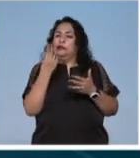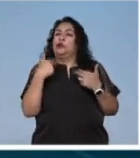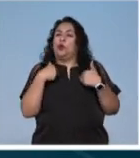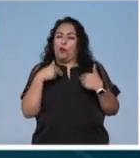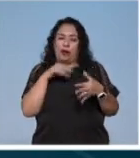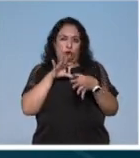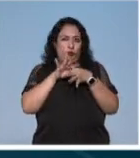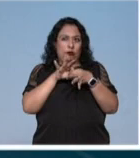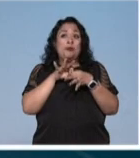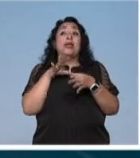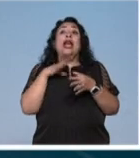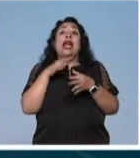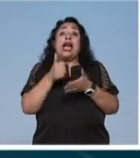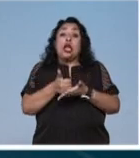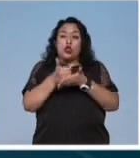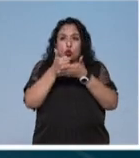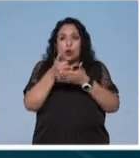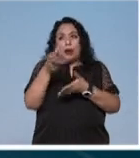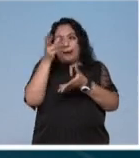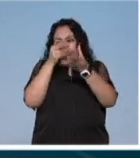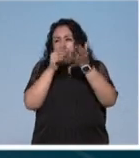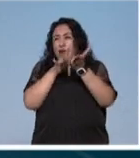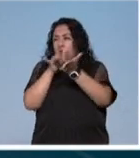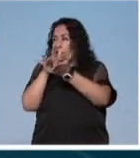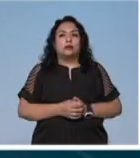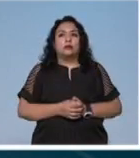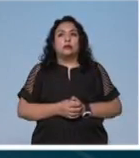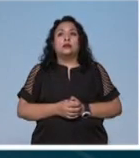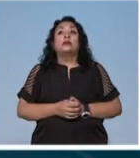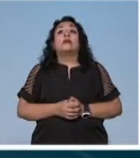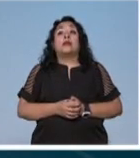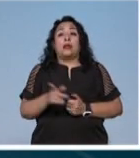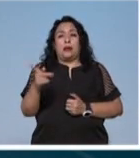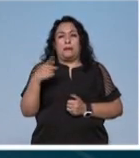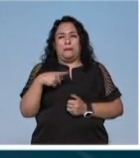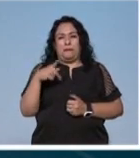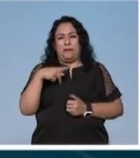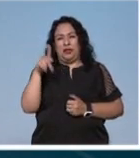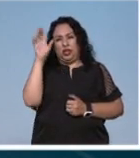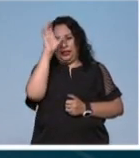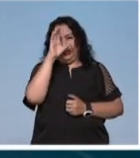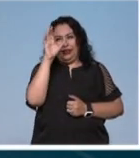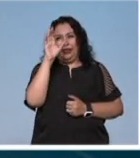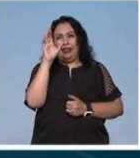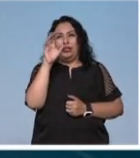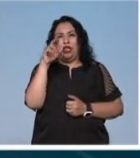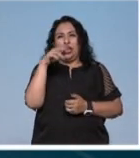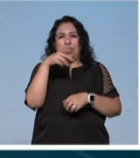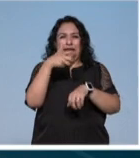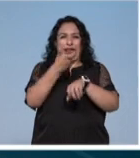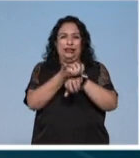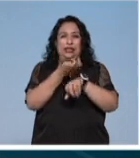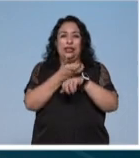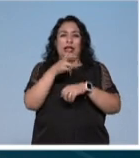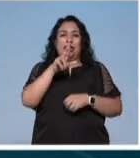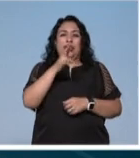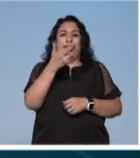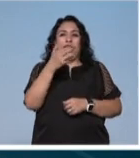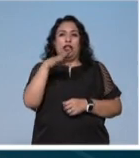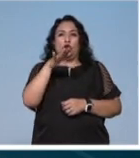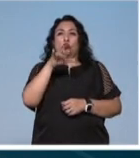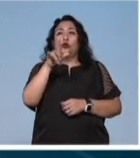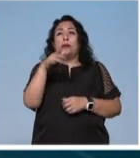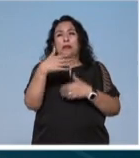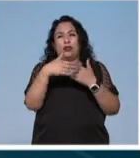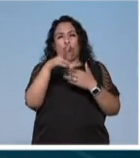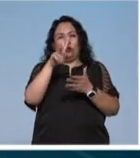Aunque son herramientas que van aprendiendo de toda la información que se da. El científico y tecnólogo norteamericano Ray Kurzweil plantea que para